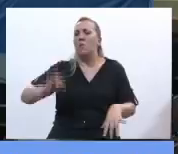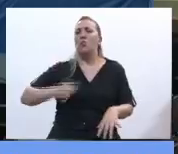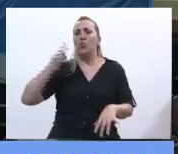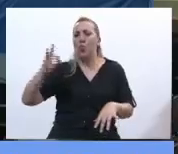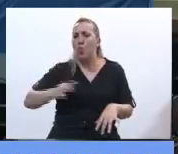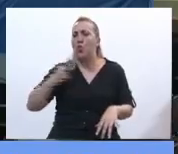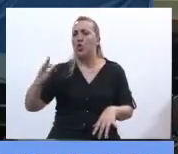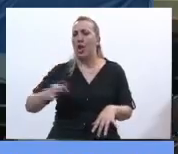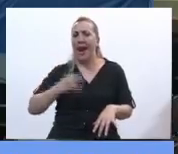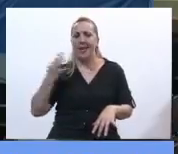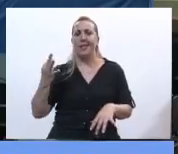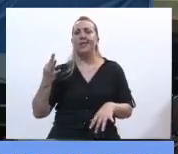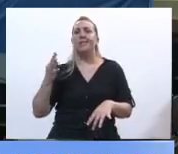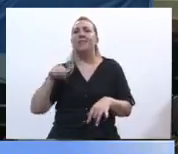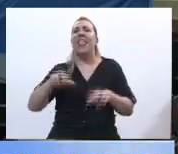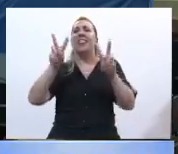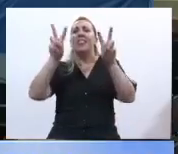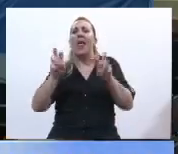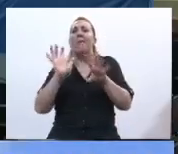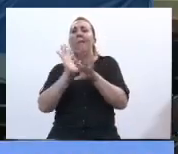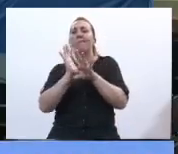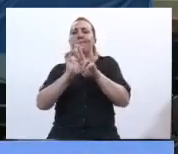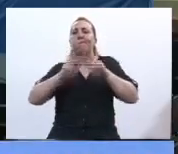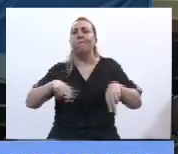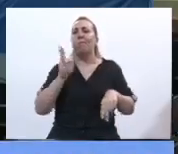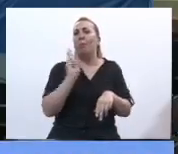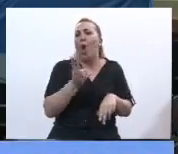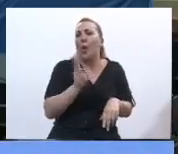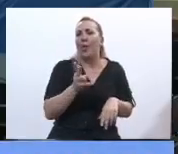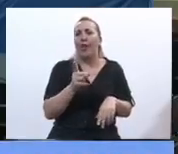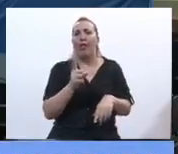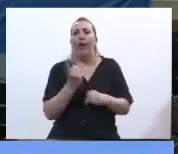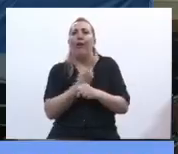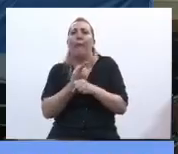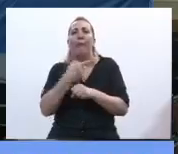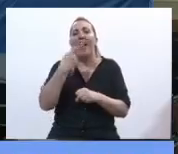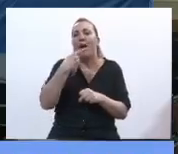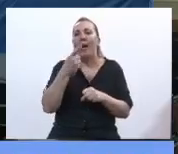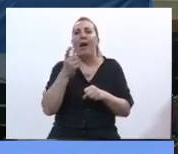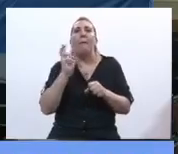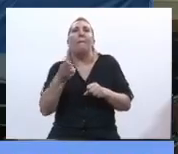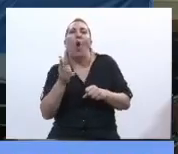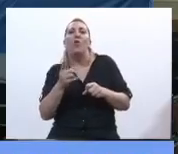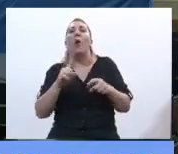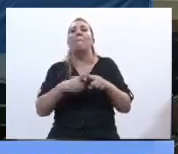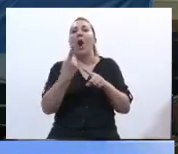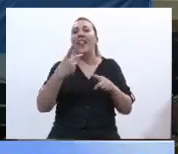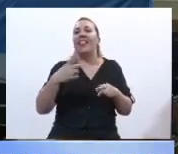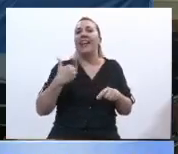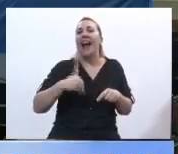por décadas, clausurado este tema, que era un tema tabú para la política argentina y para la sociedad